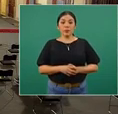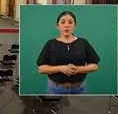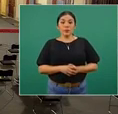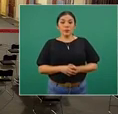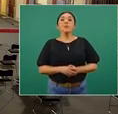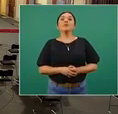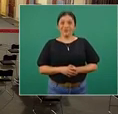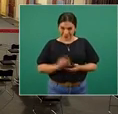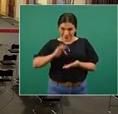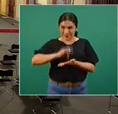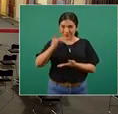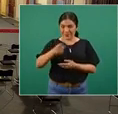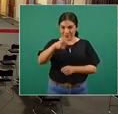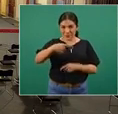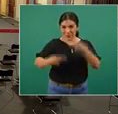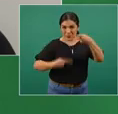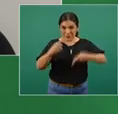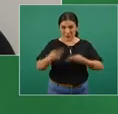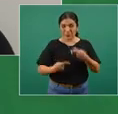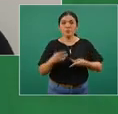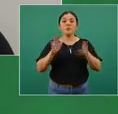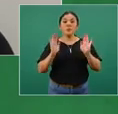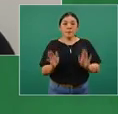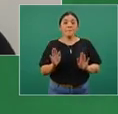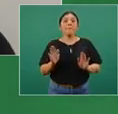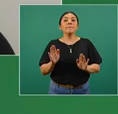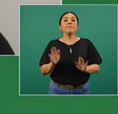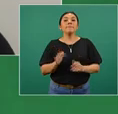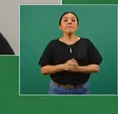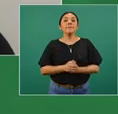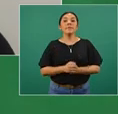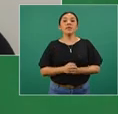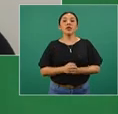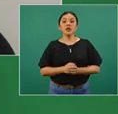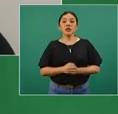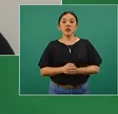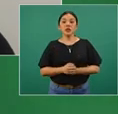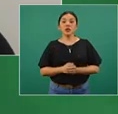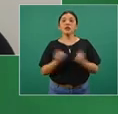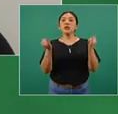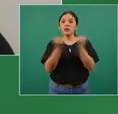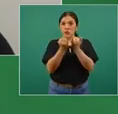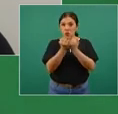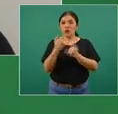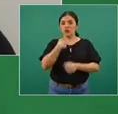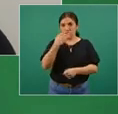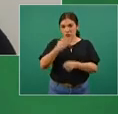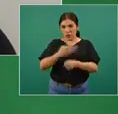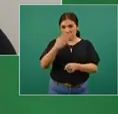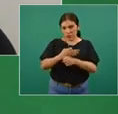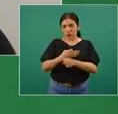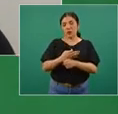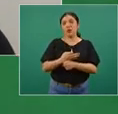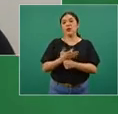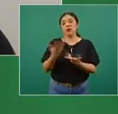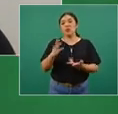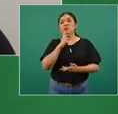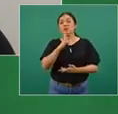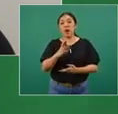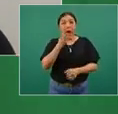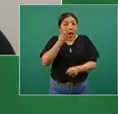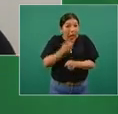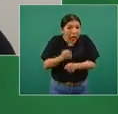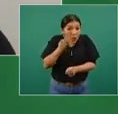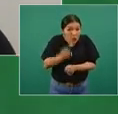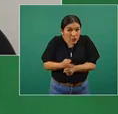Sí, gracias por la pregunta. Si gusta, doctor Zaragoza, también tomo la respuesta. En este